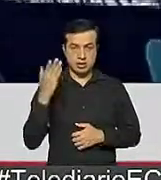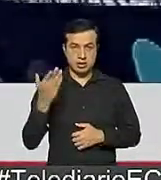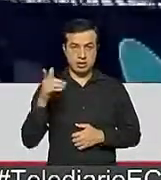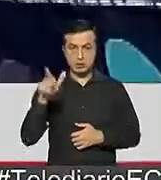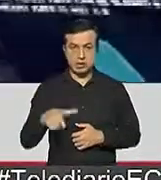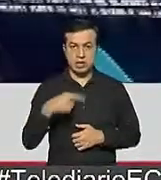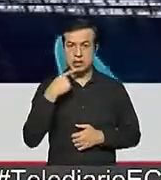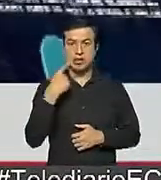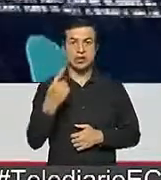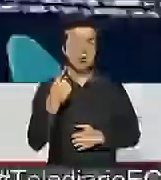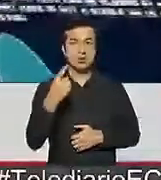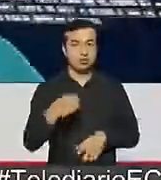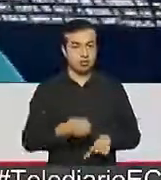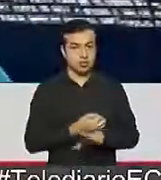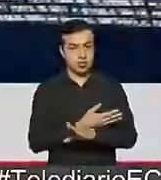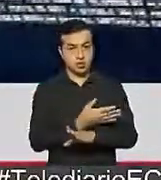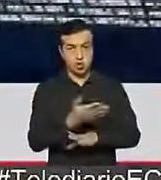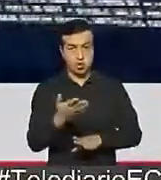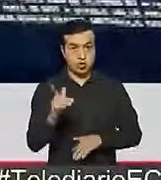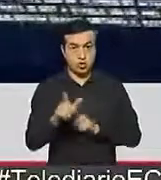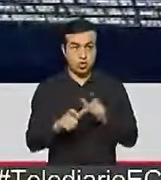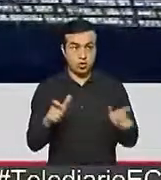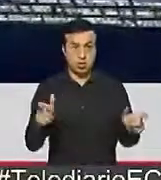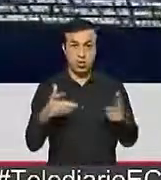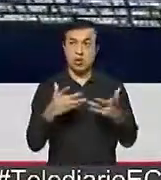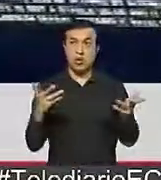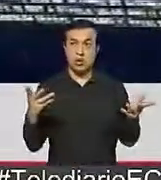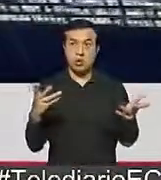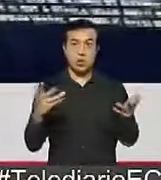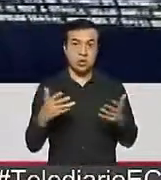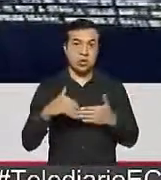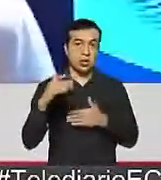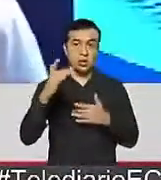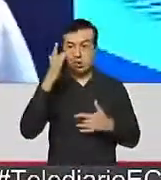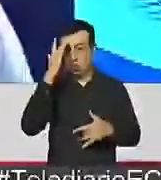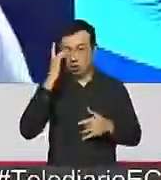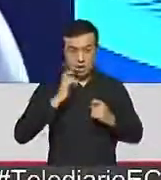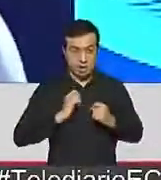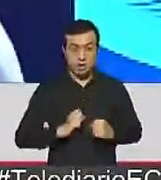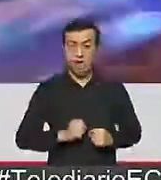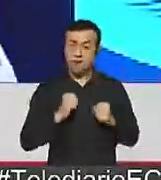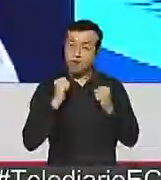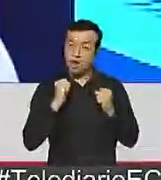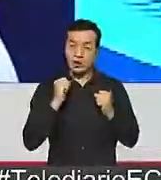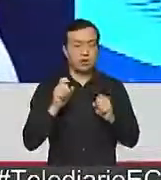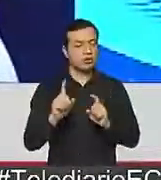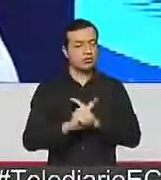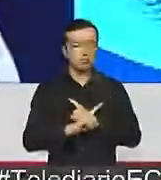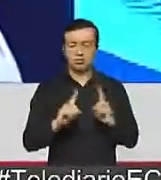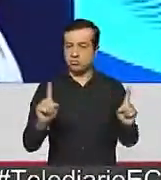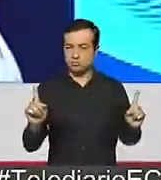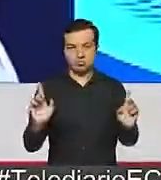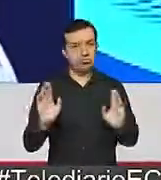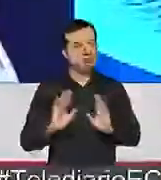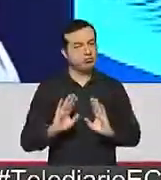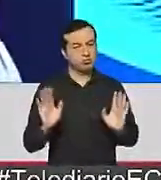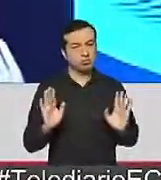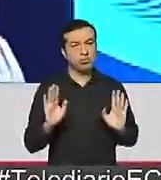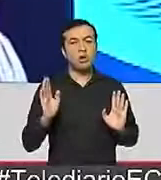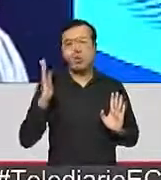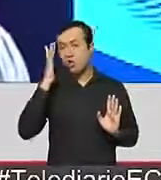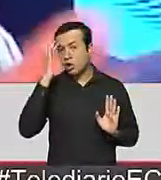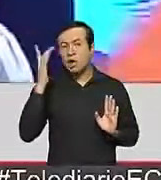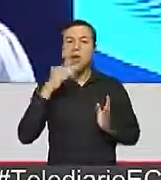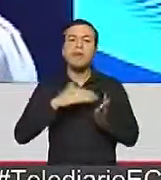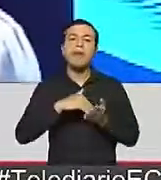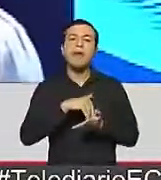Brasil, no es recomendable para pacientes en etapas avanzadas. Están muy enfermos, no están muy debilitados,